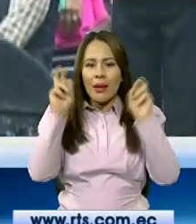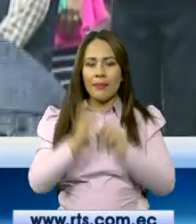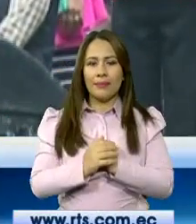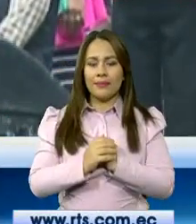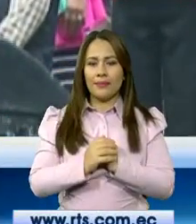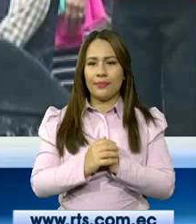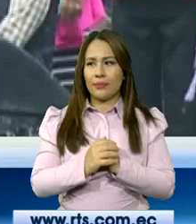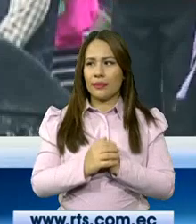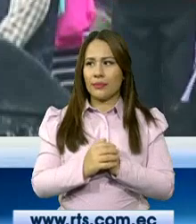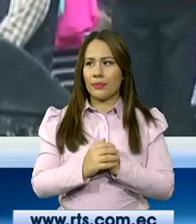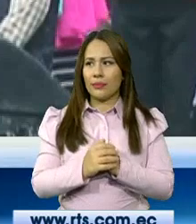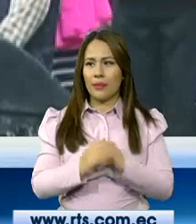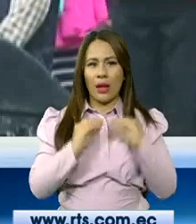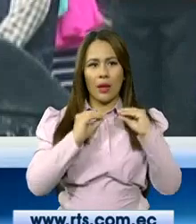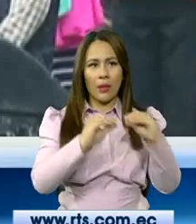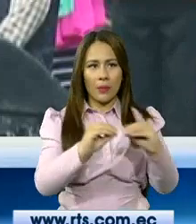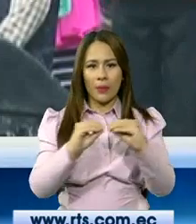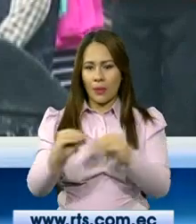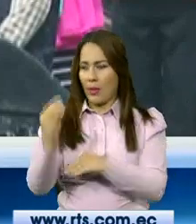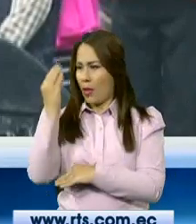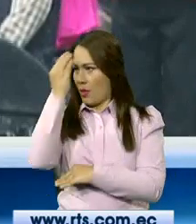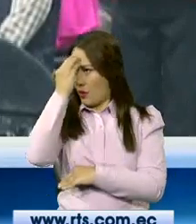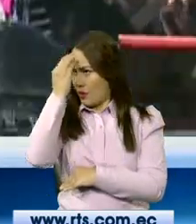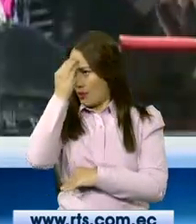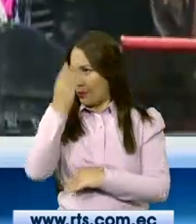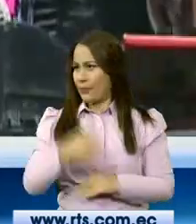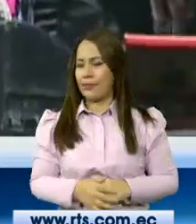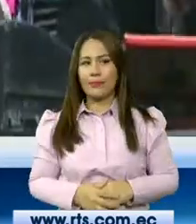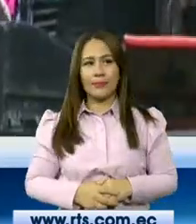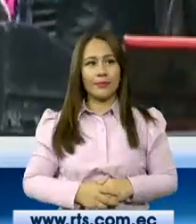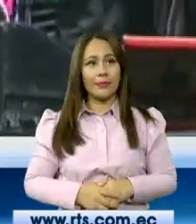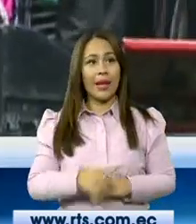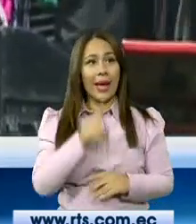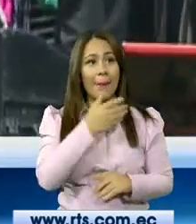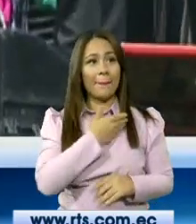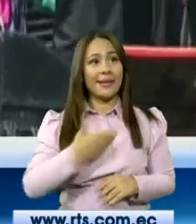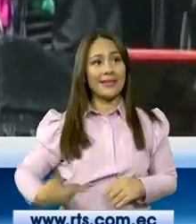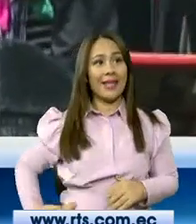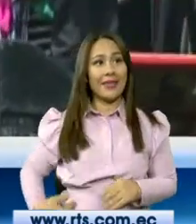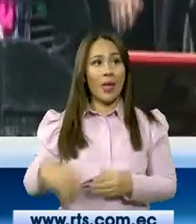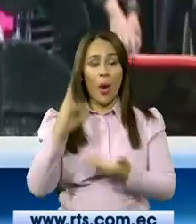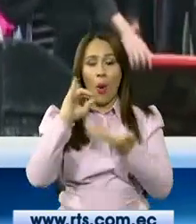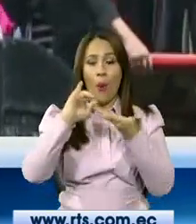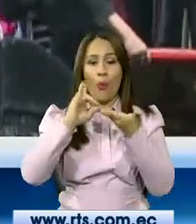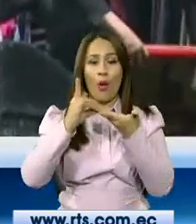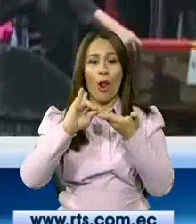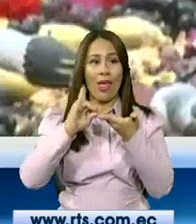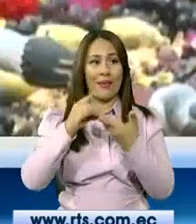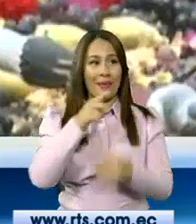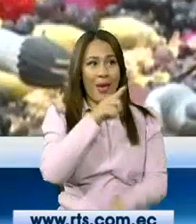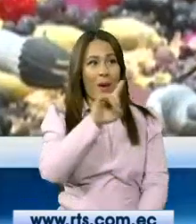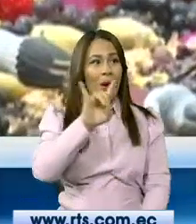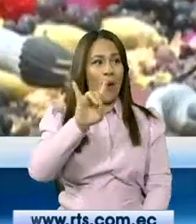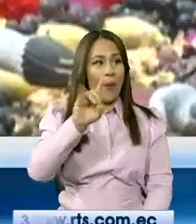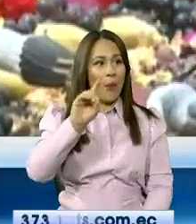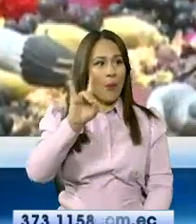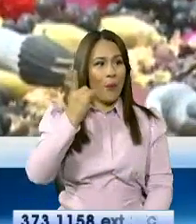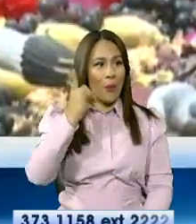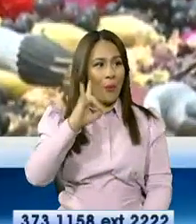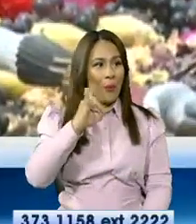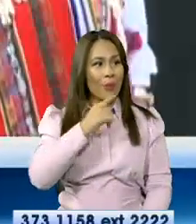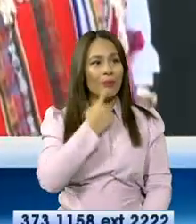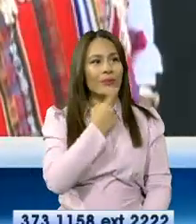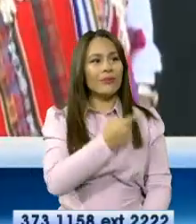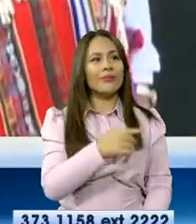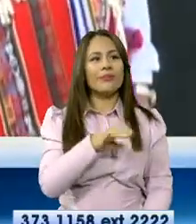qué tipo de orientación educativa van a tener. El presidente de Bolivia también tomó la palabra. En su discurso habló de la